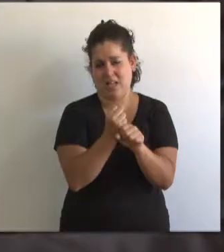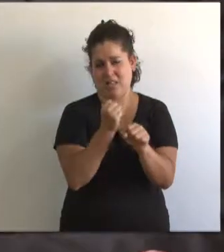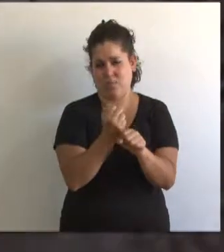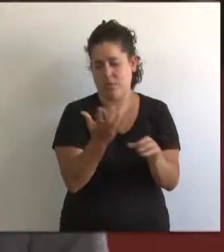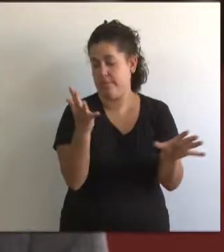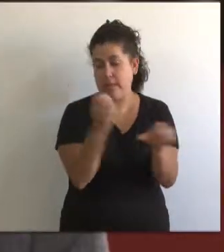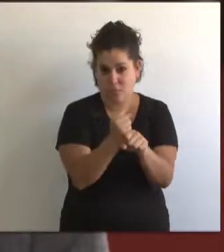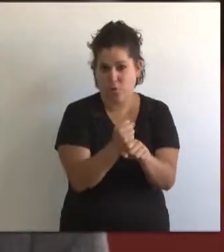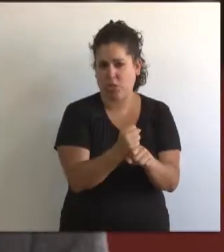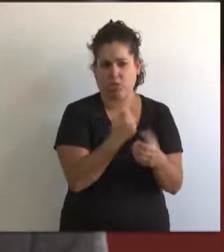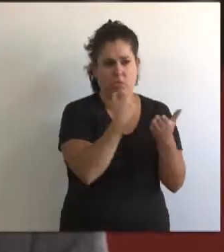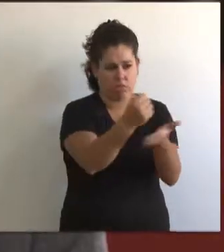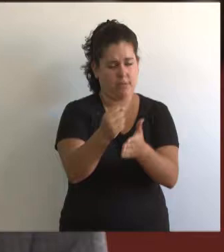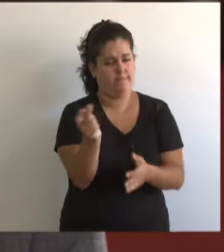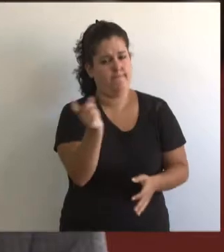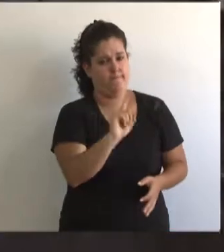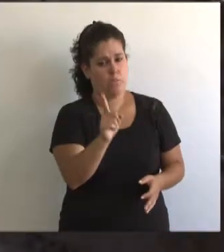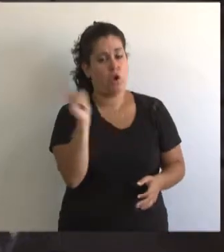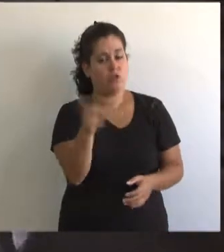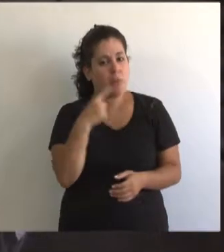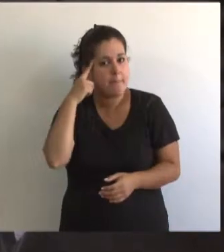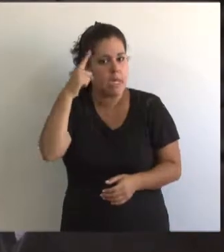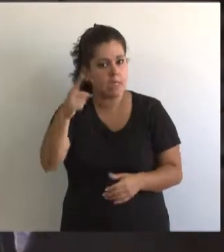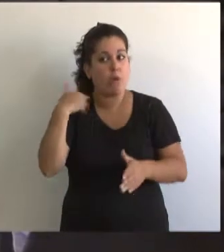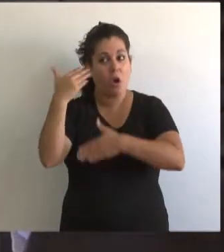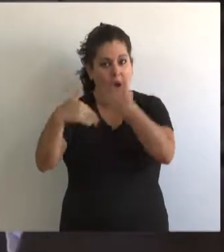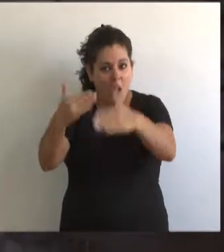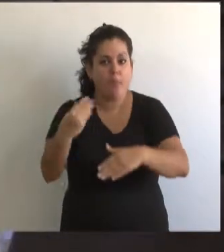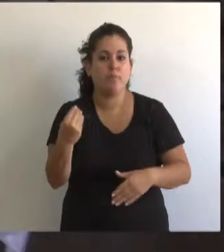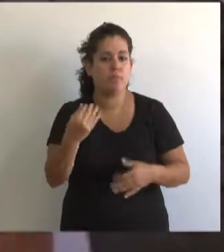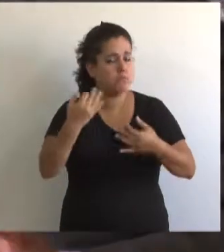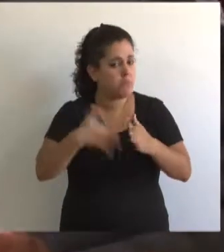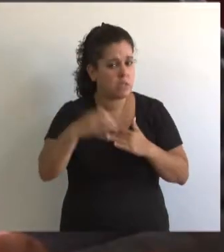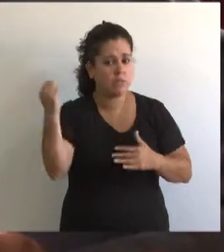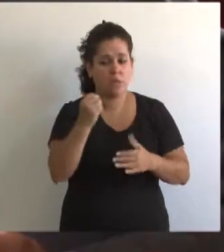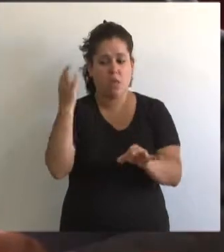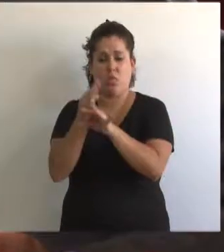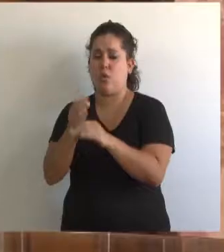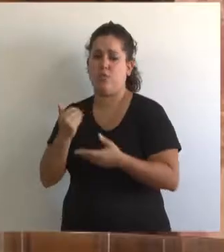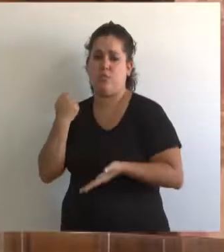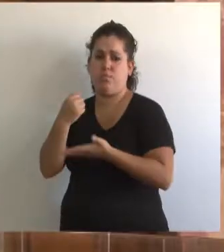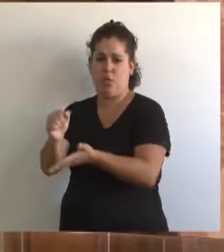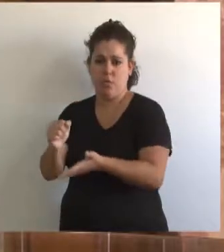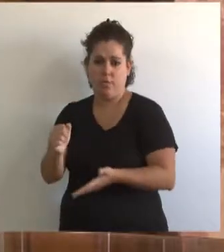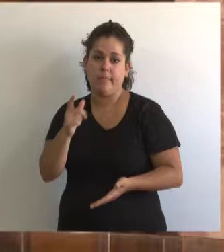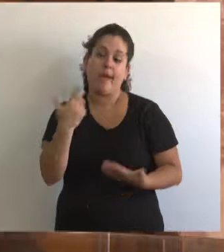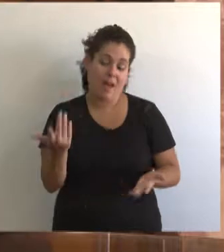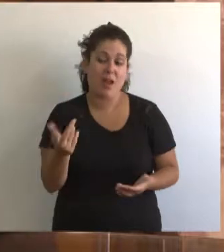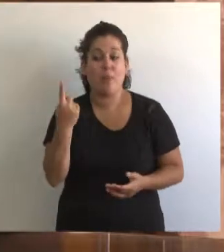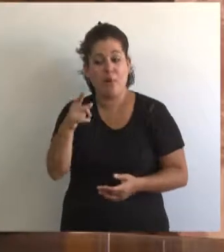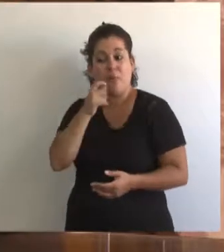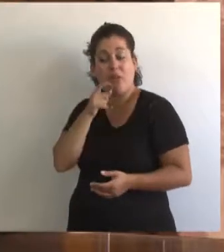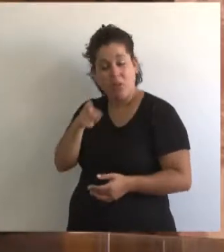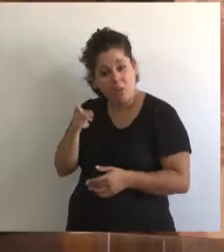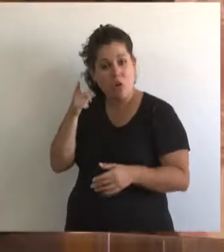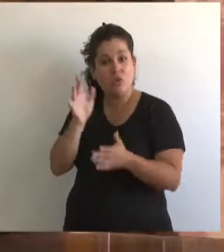transporte. Por eso nosotros imaginamos que el desarrollo de esta propuesta significaría una inversión importante de parte del Estado Nacional. En el caso del